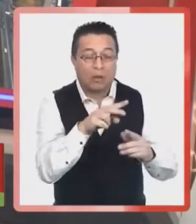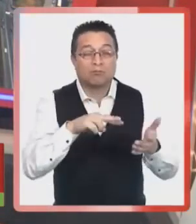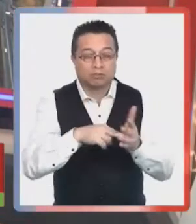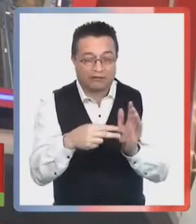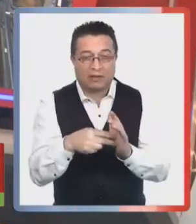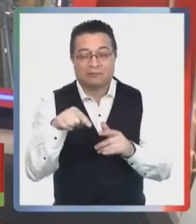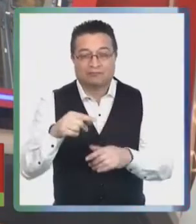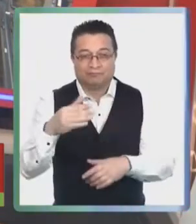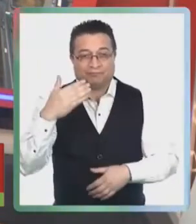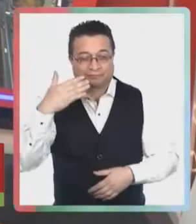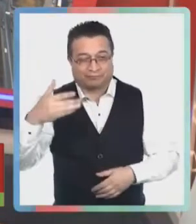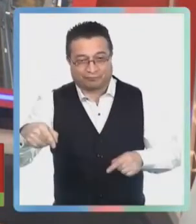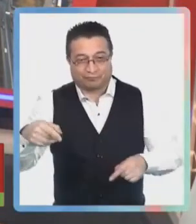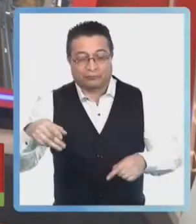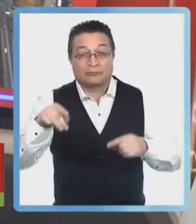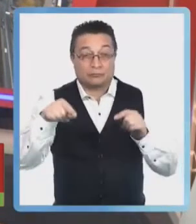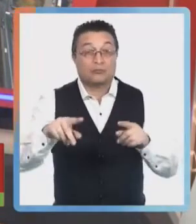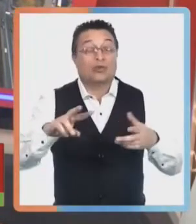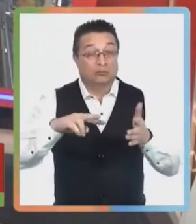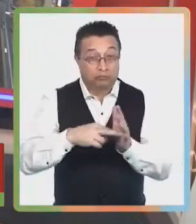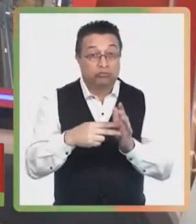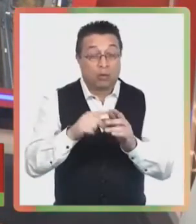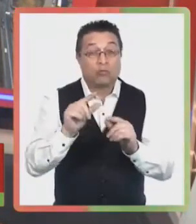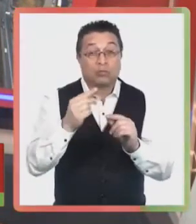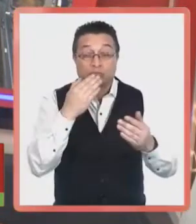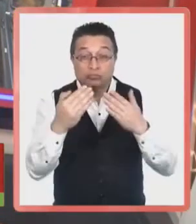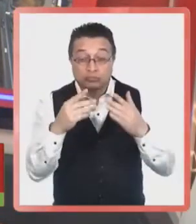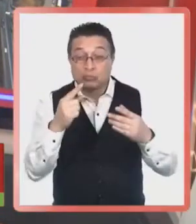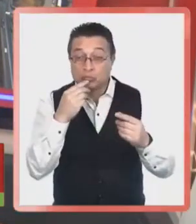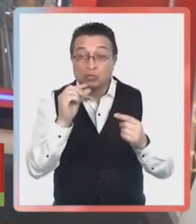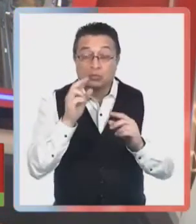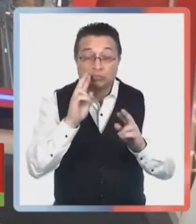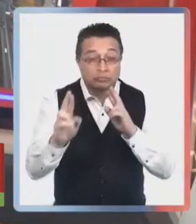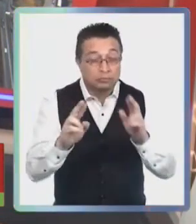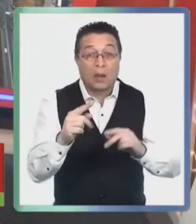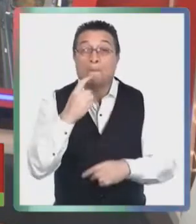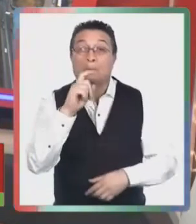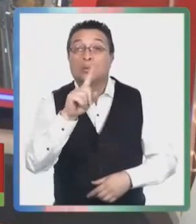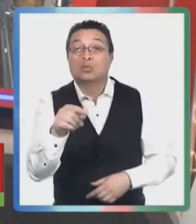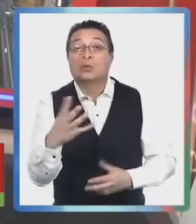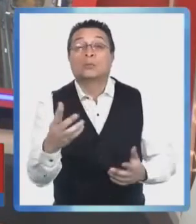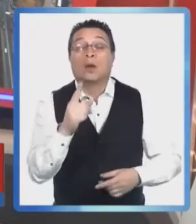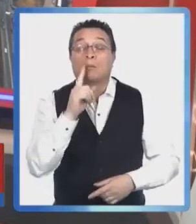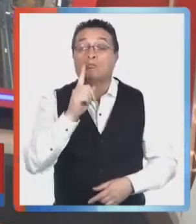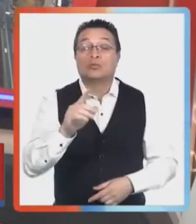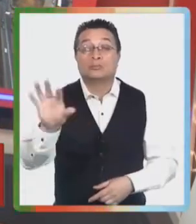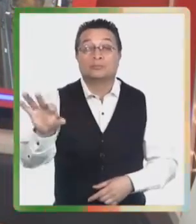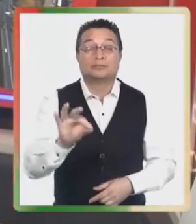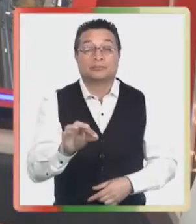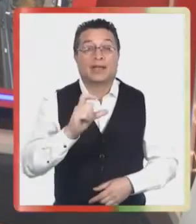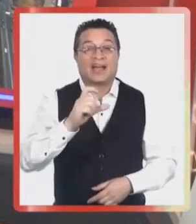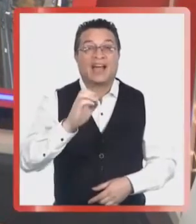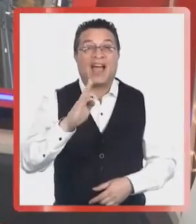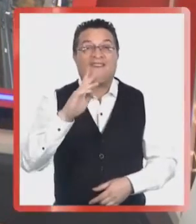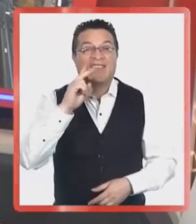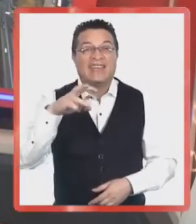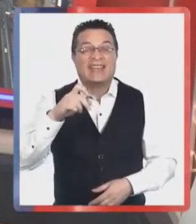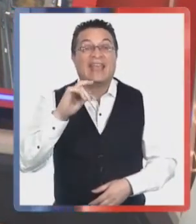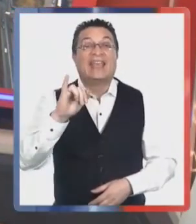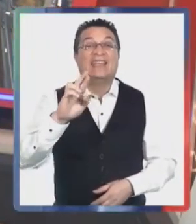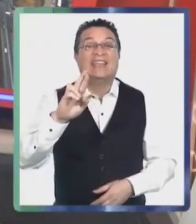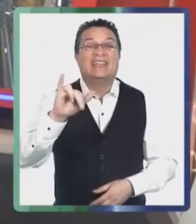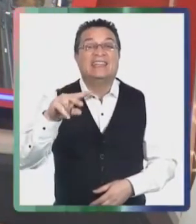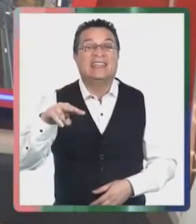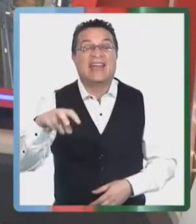de los últimos días, a ratos con pocas palabras, como cuando se le preguntó por la decisión de nombrar Gabinete Irina